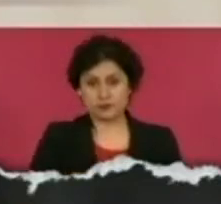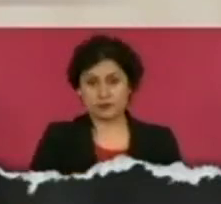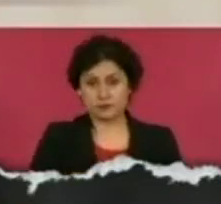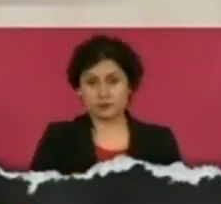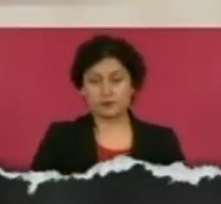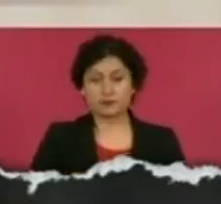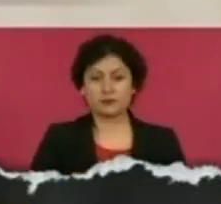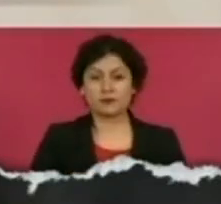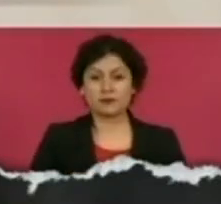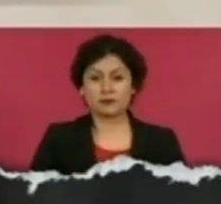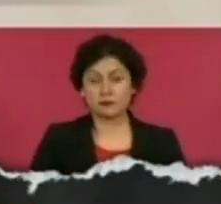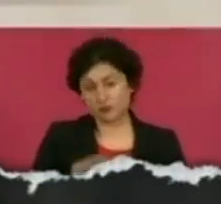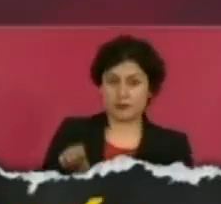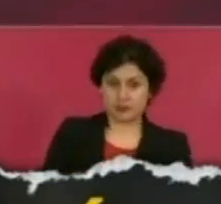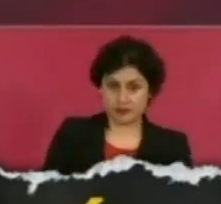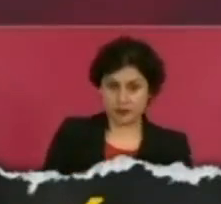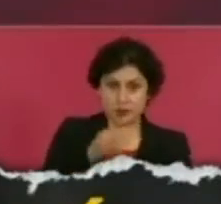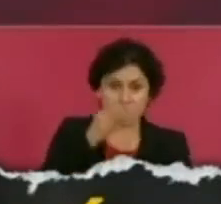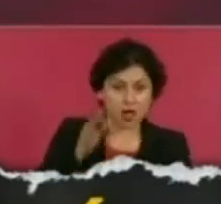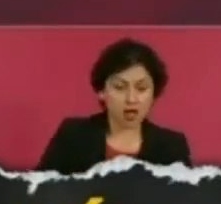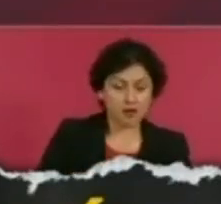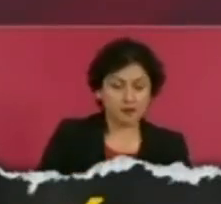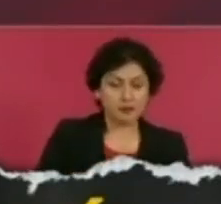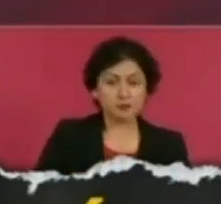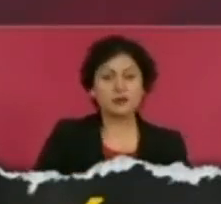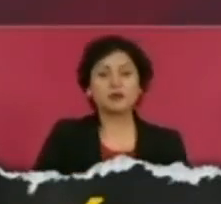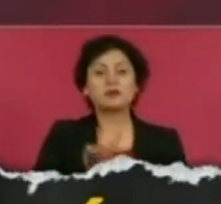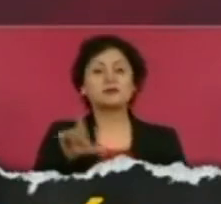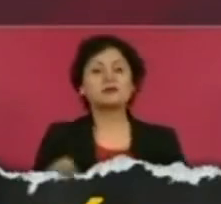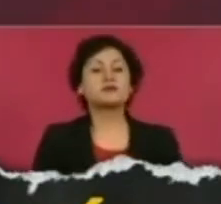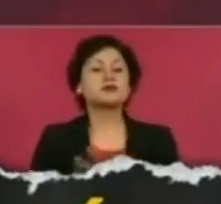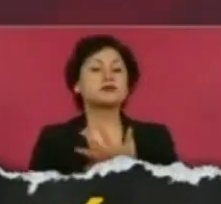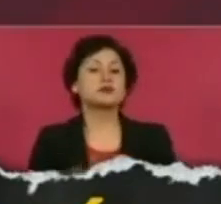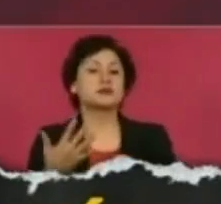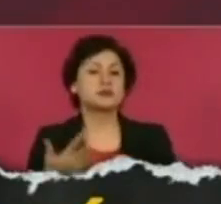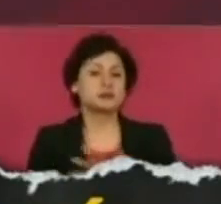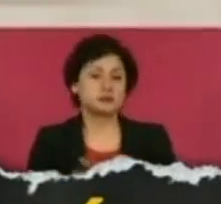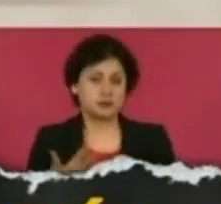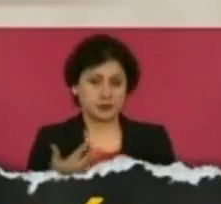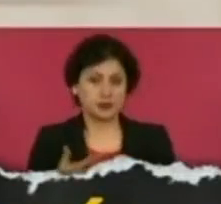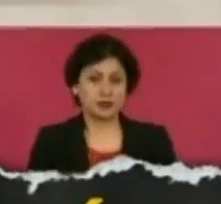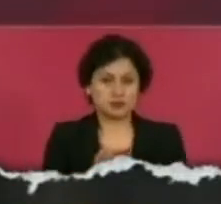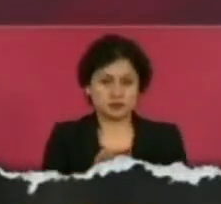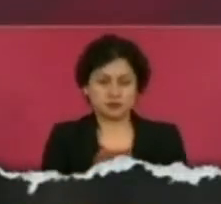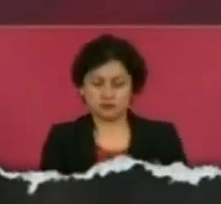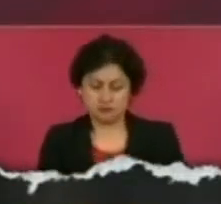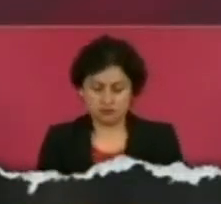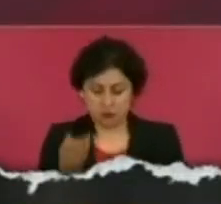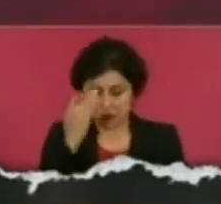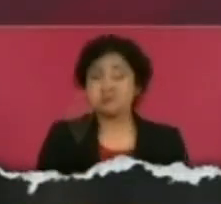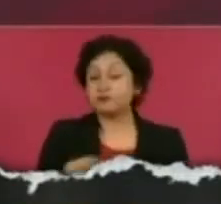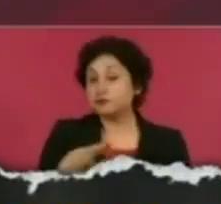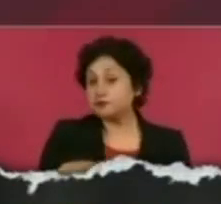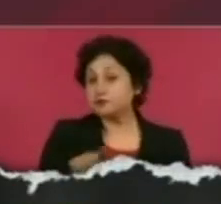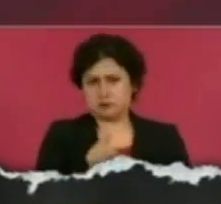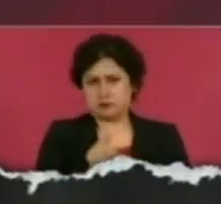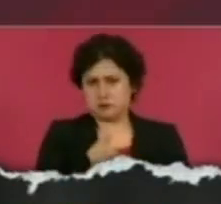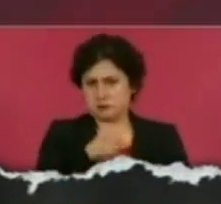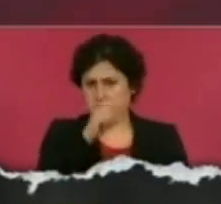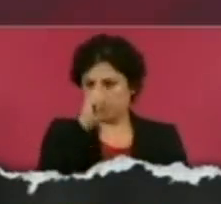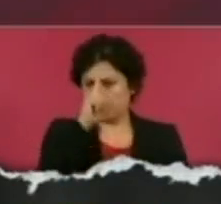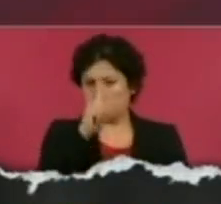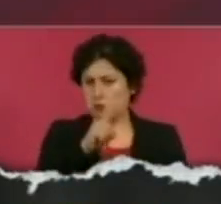a el detenido y el día 15 se lleva a cabo la extradición estoy seguro que